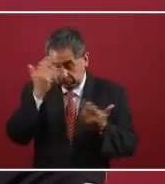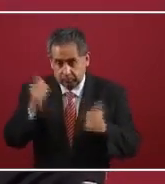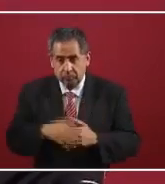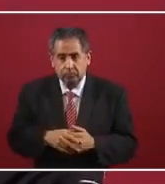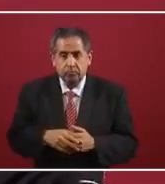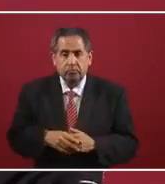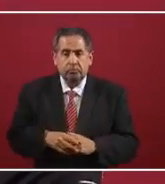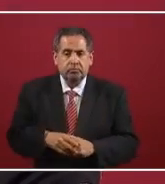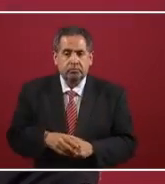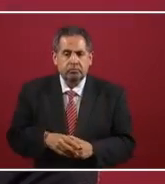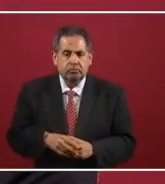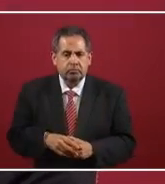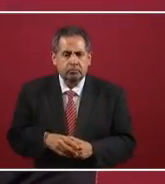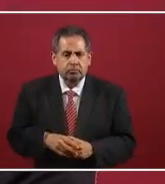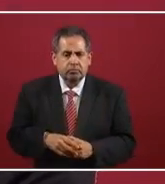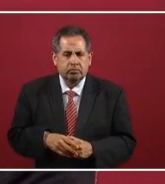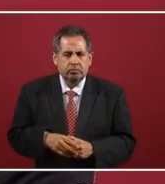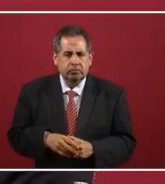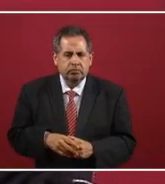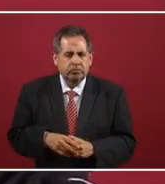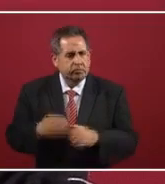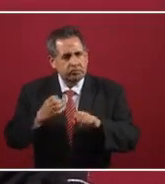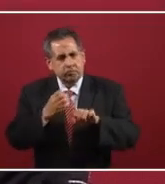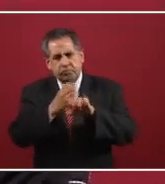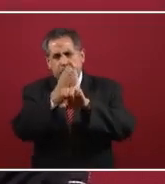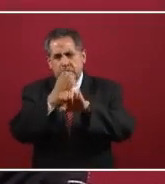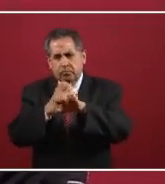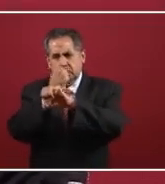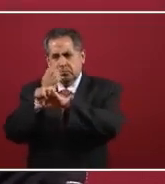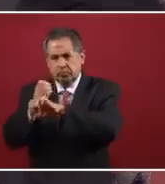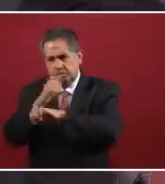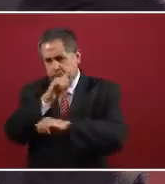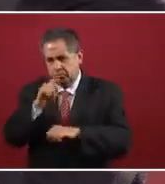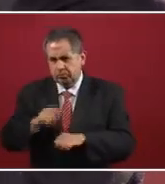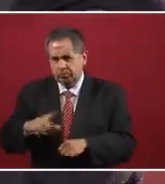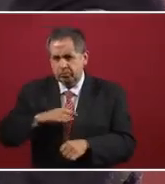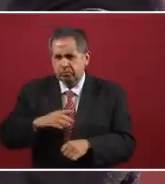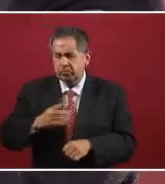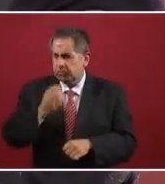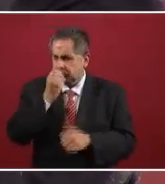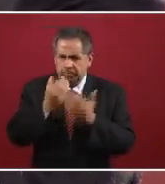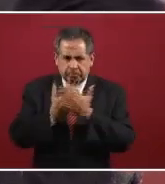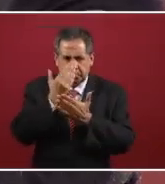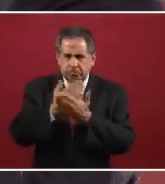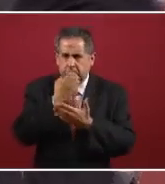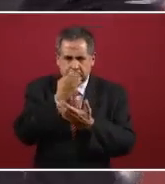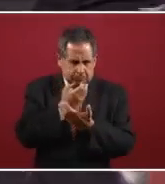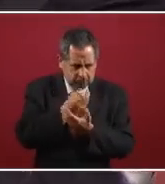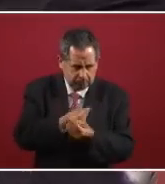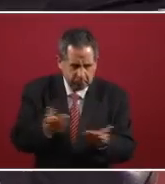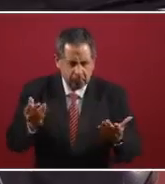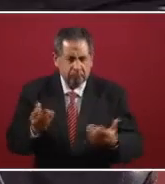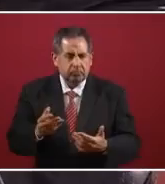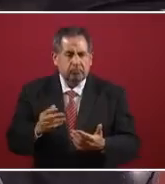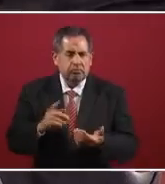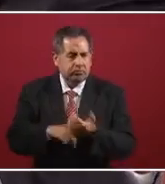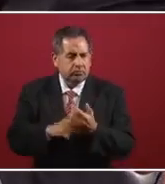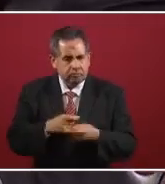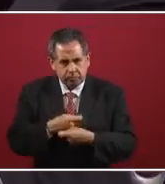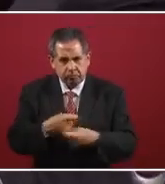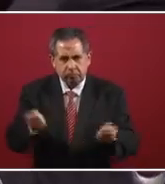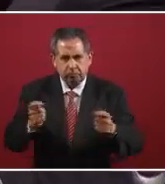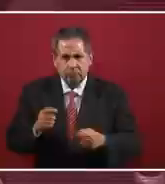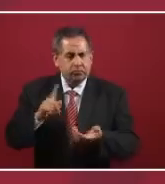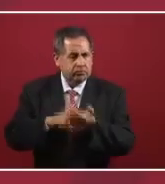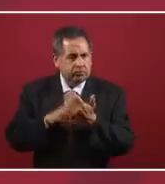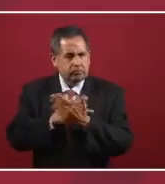del los estados, hay desayunos escolares que son parte